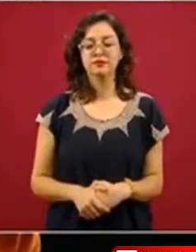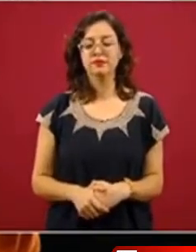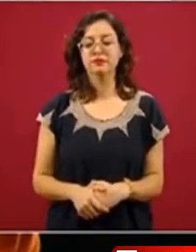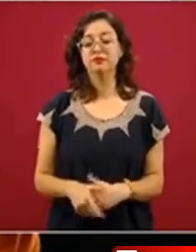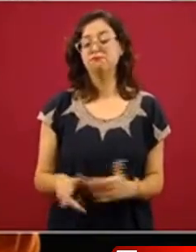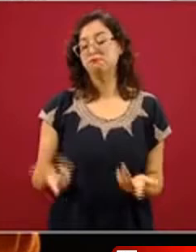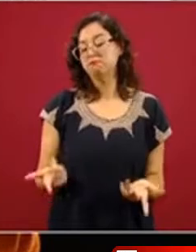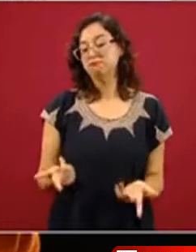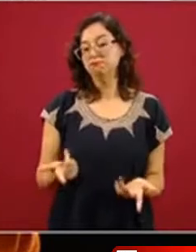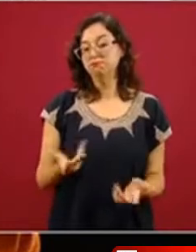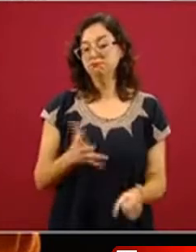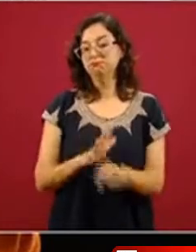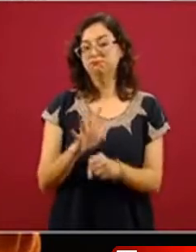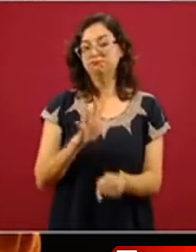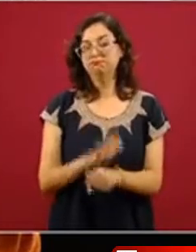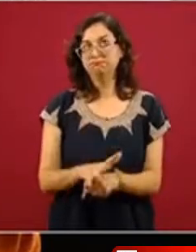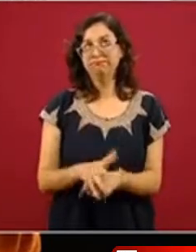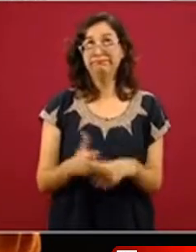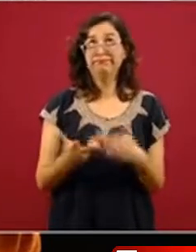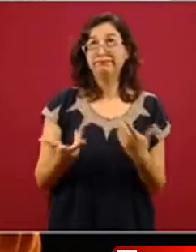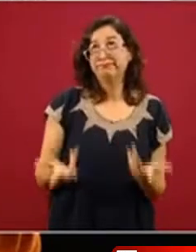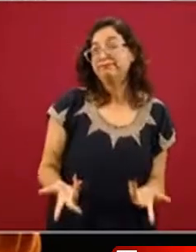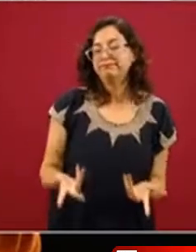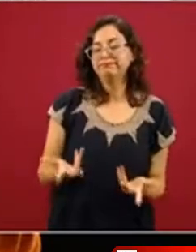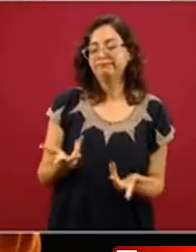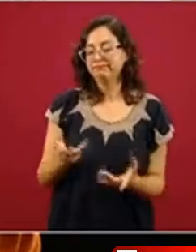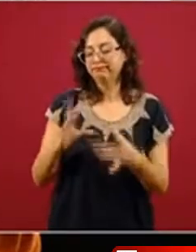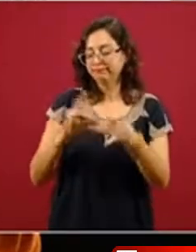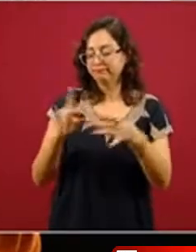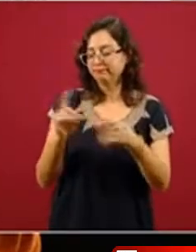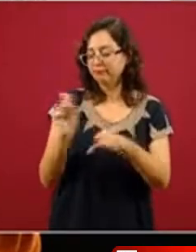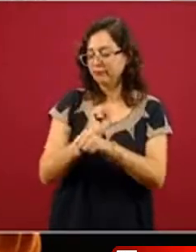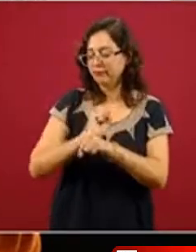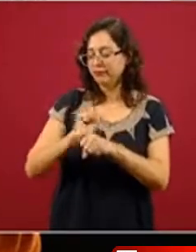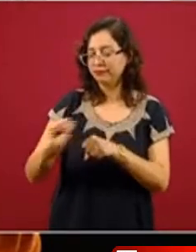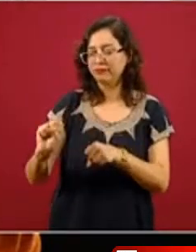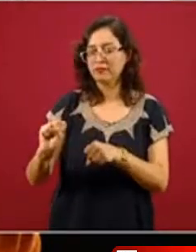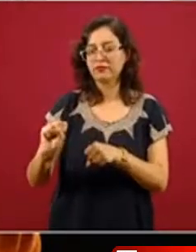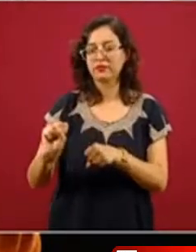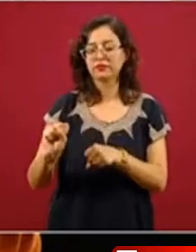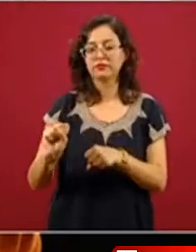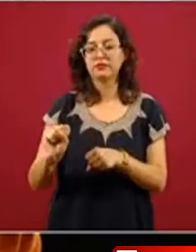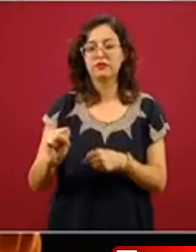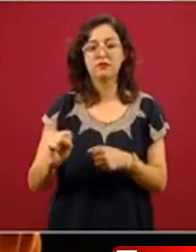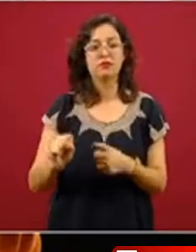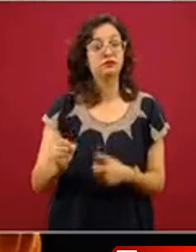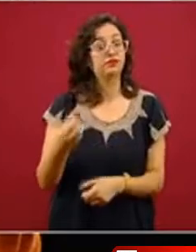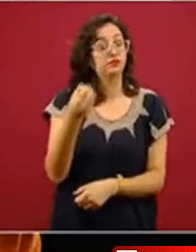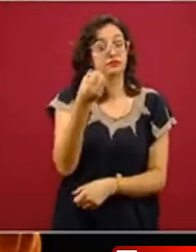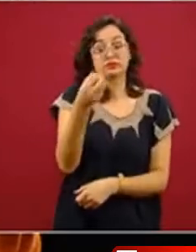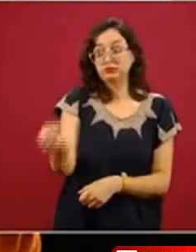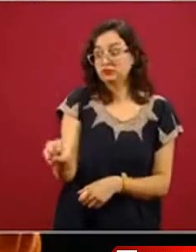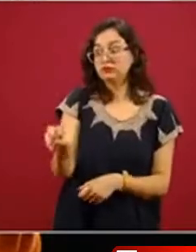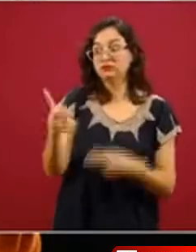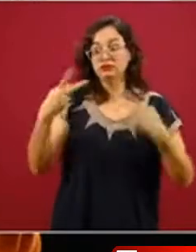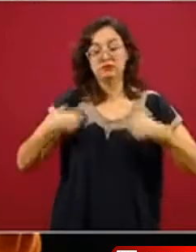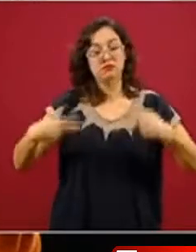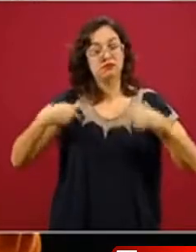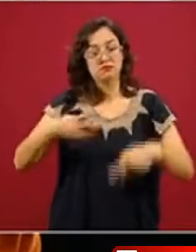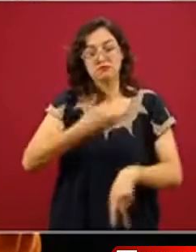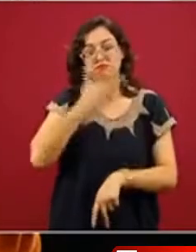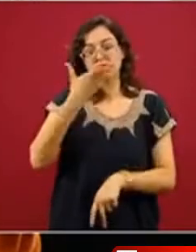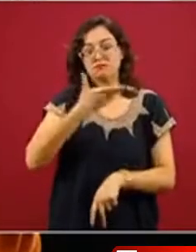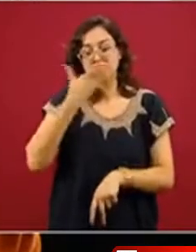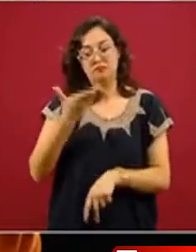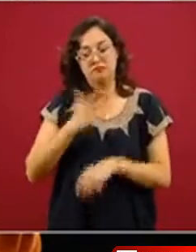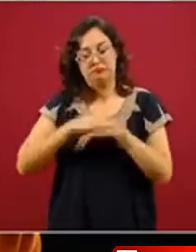se están haciendo, decirlo de una forma coloquial, se están haciendo hábitos en las personas de